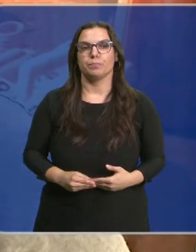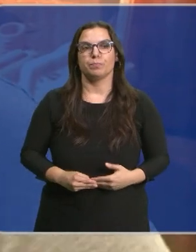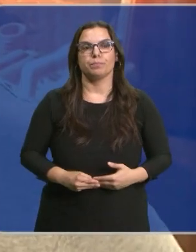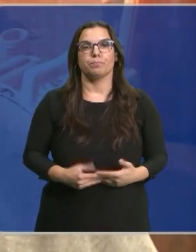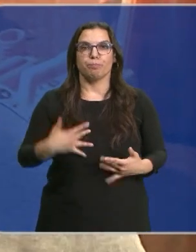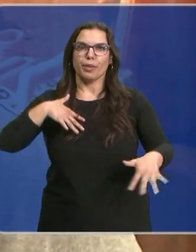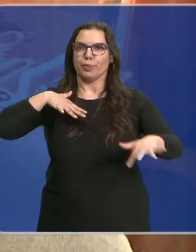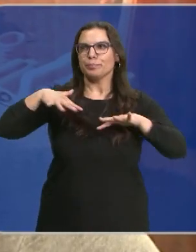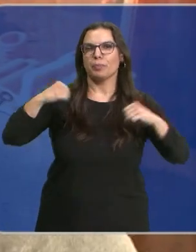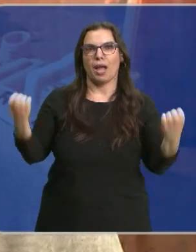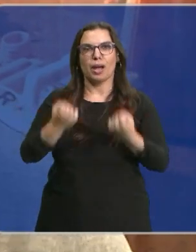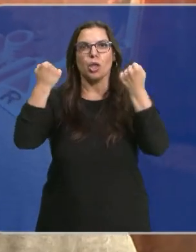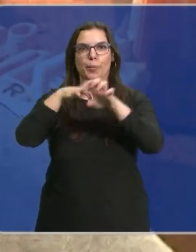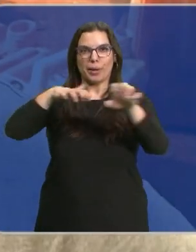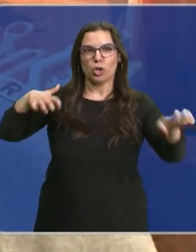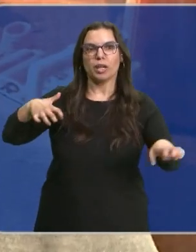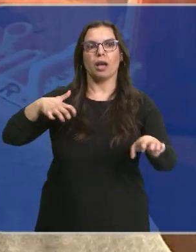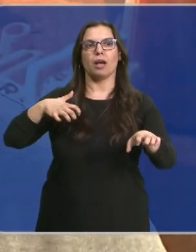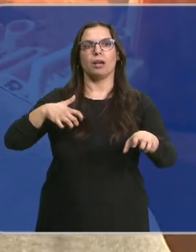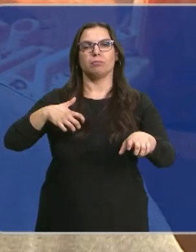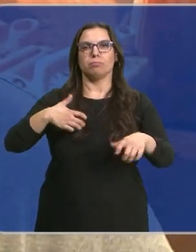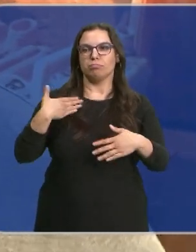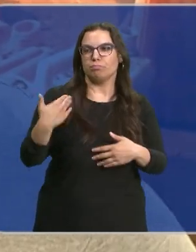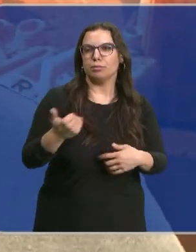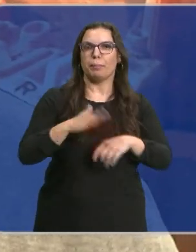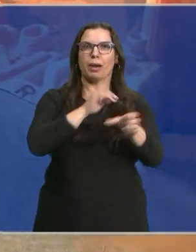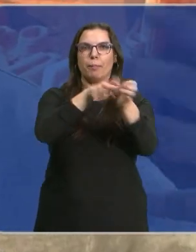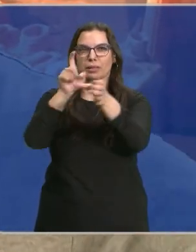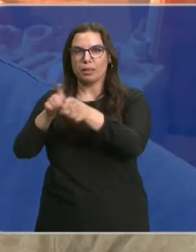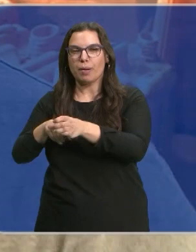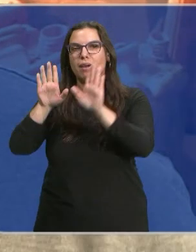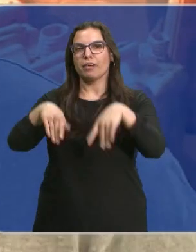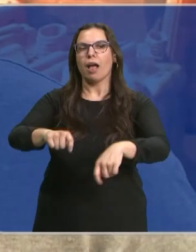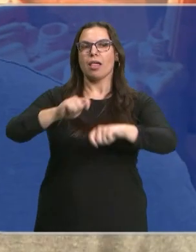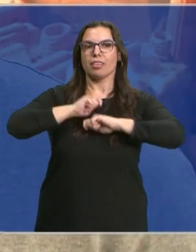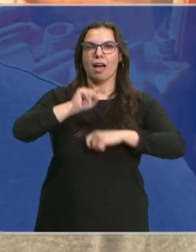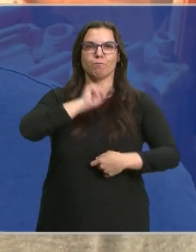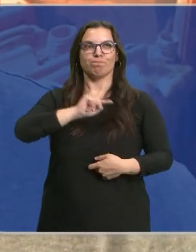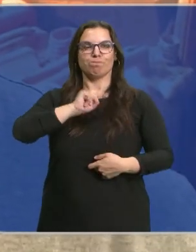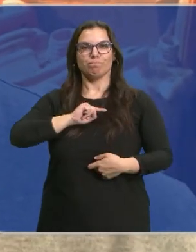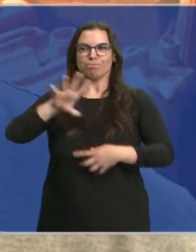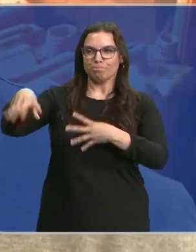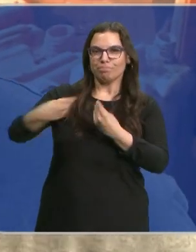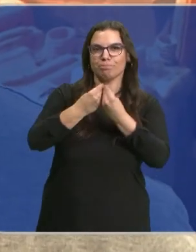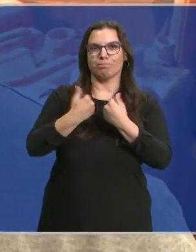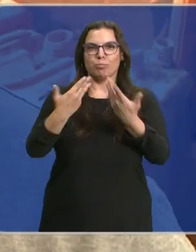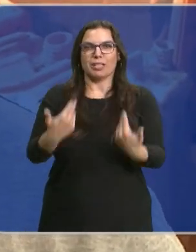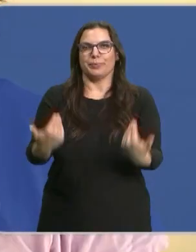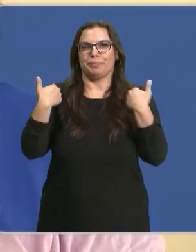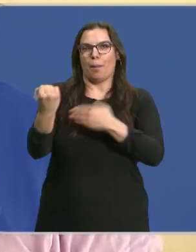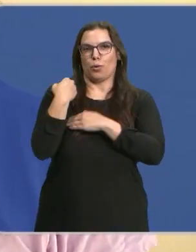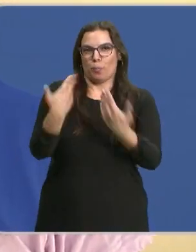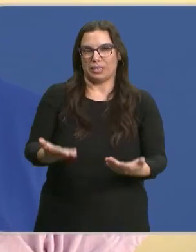haya acciones mayoritarias que nos inviten a participar pues eso hace que nos sintamos más acompañados y más